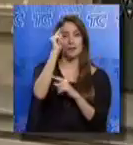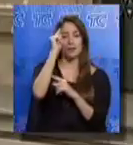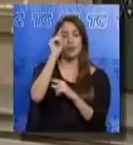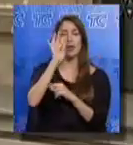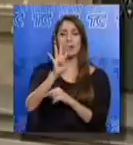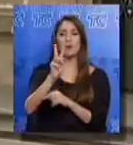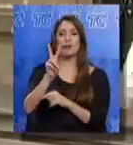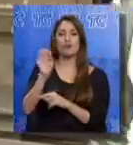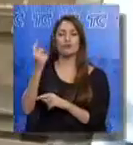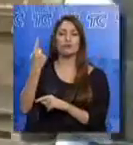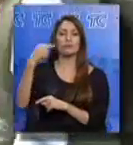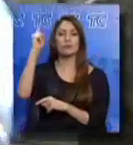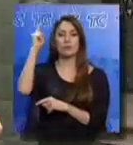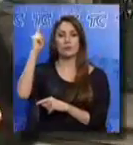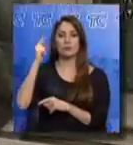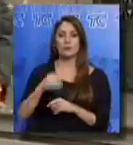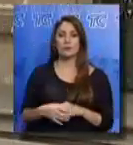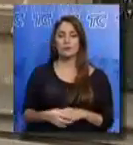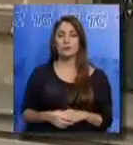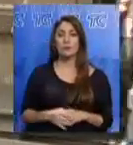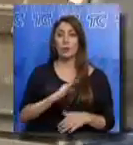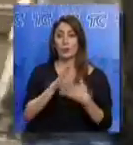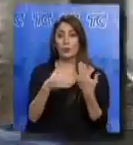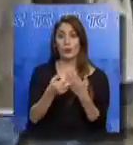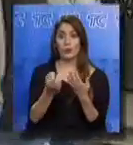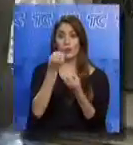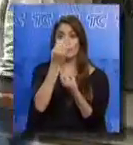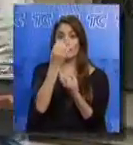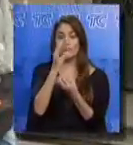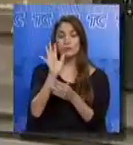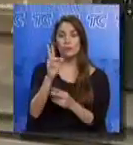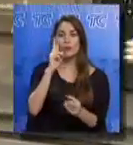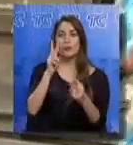42 millones en los últimos años. Toda la información sobre